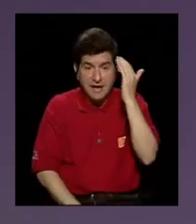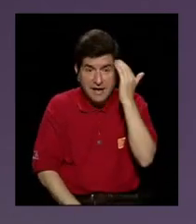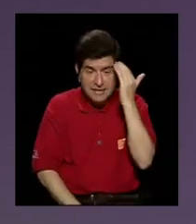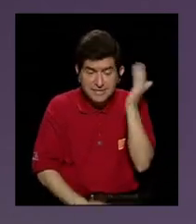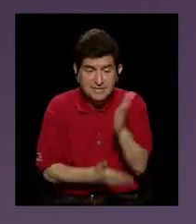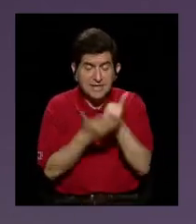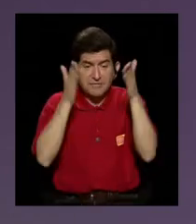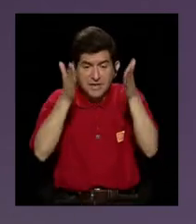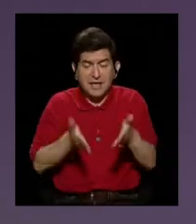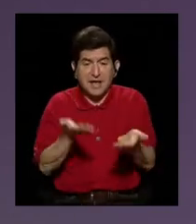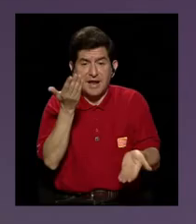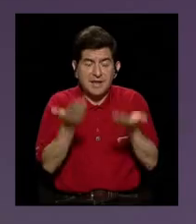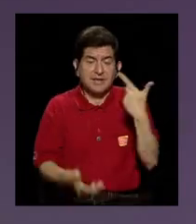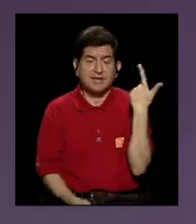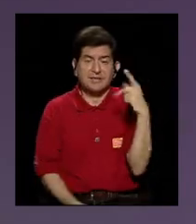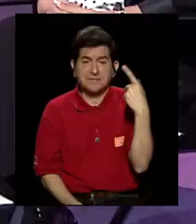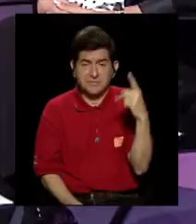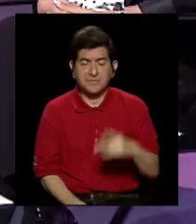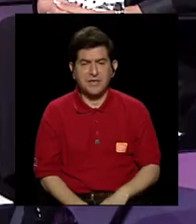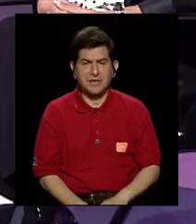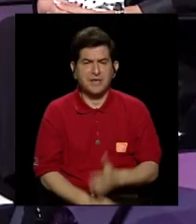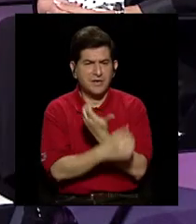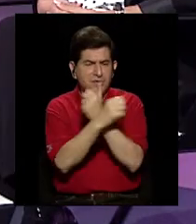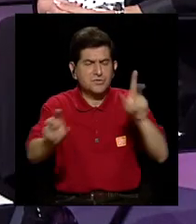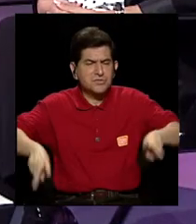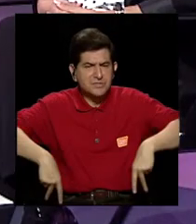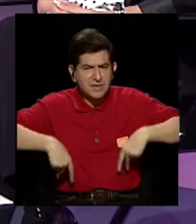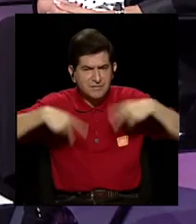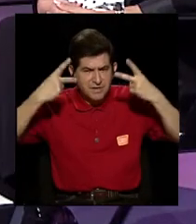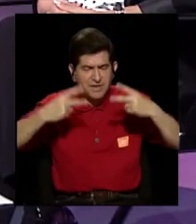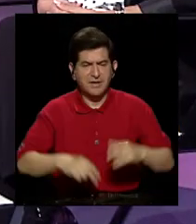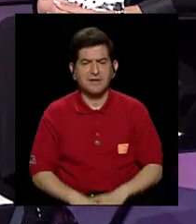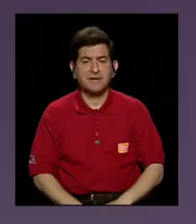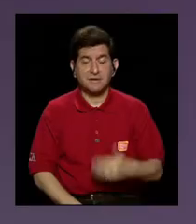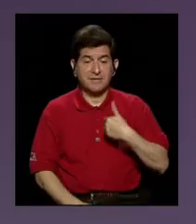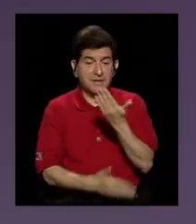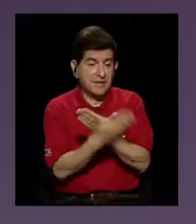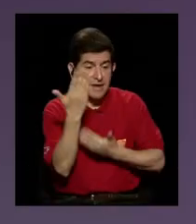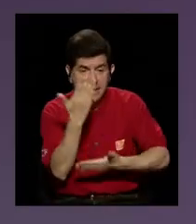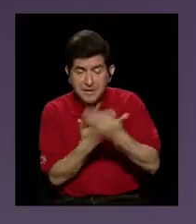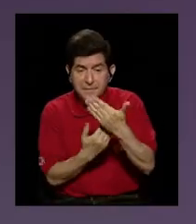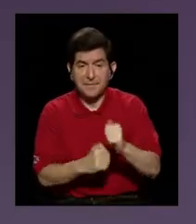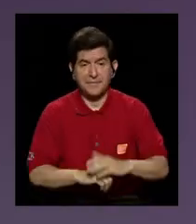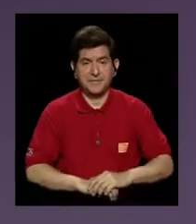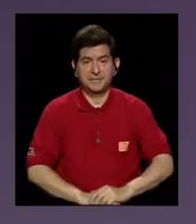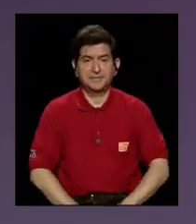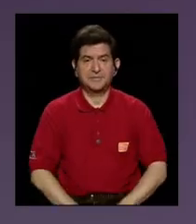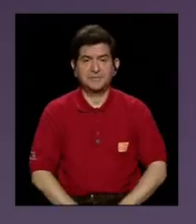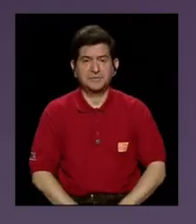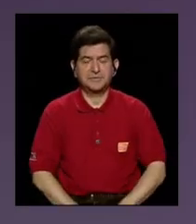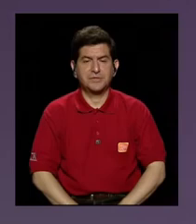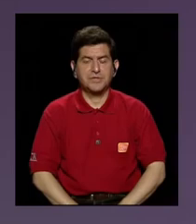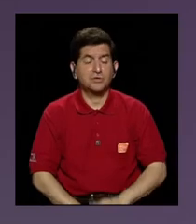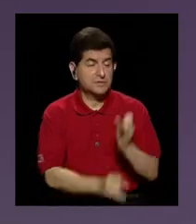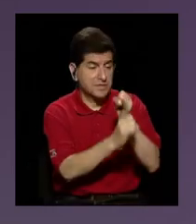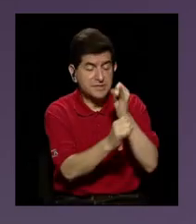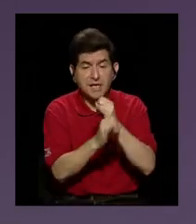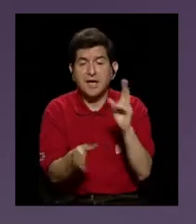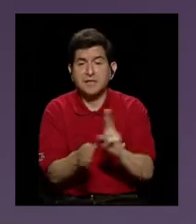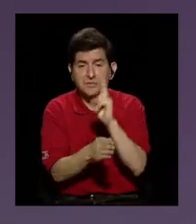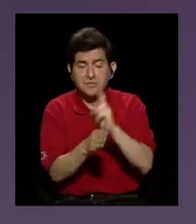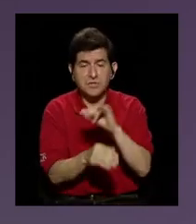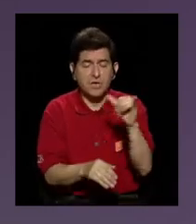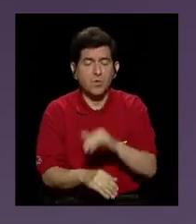alguien podría estar corriendo un riesgo, podemos salvar una vida, la tenemos en nuestras manos. Entonces, recurrir a las instituciones, recurrir